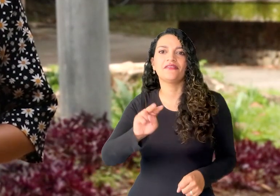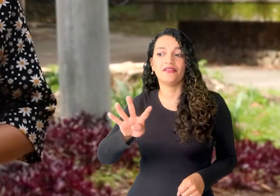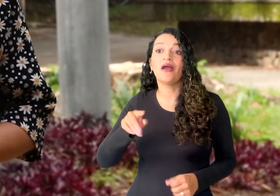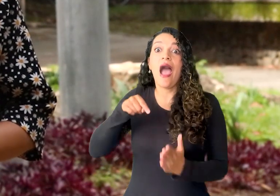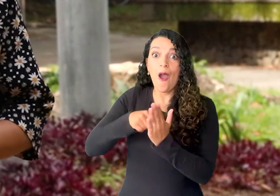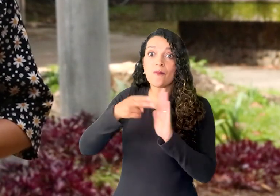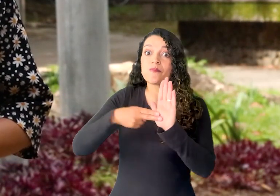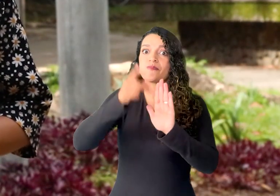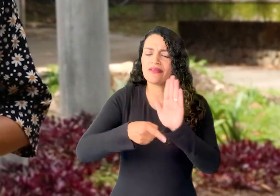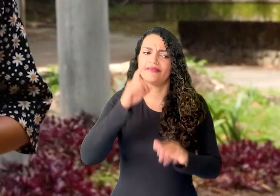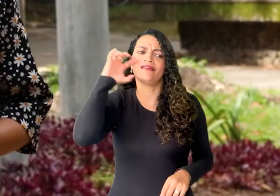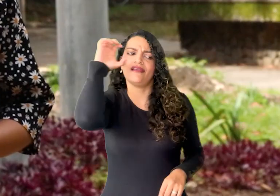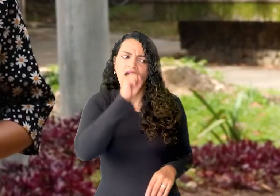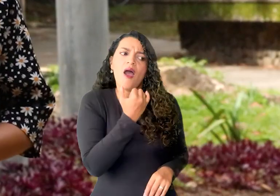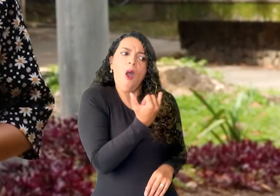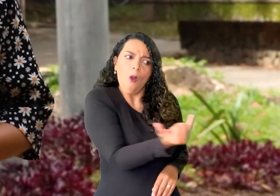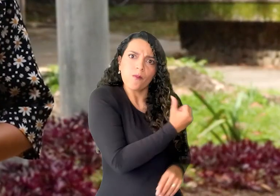de la sentencia SU